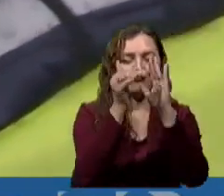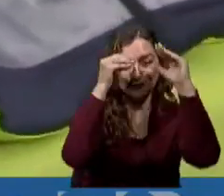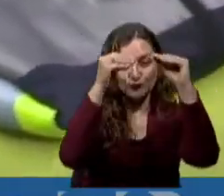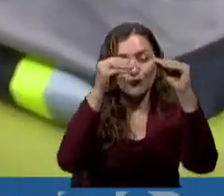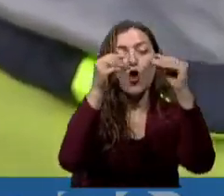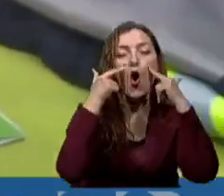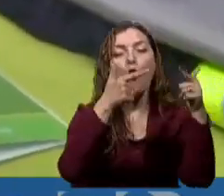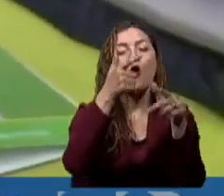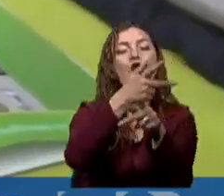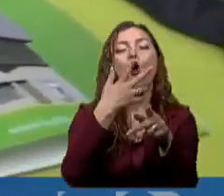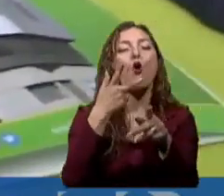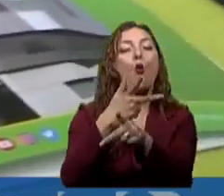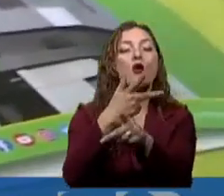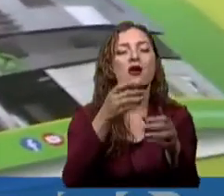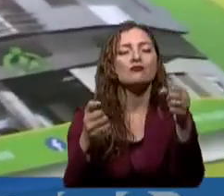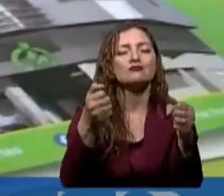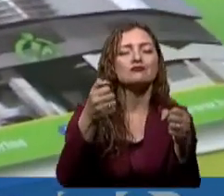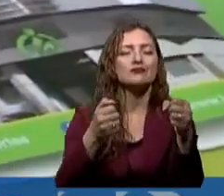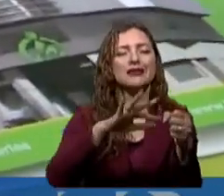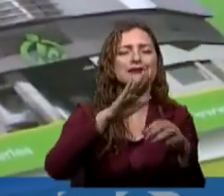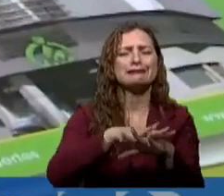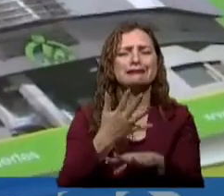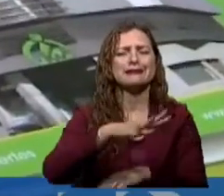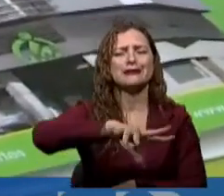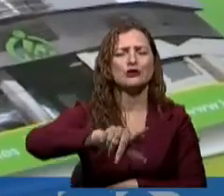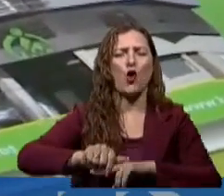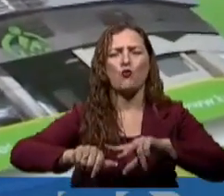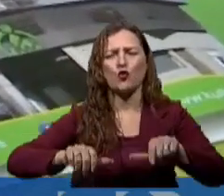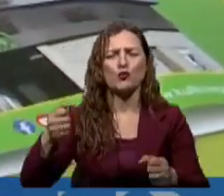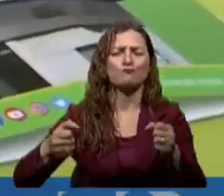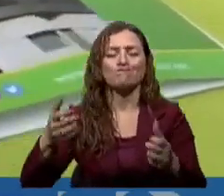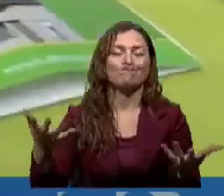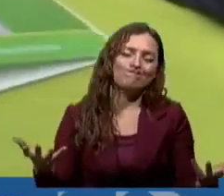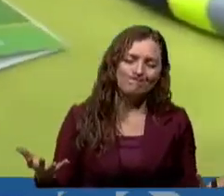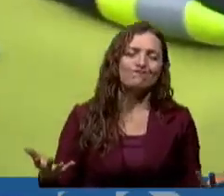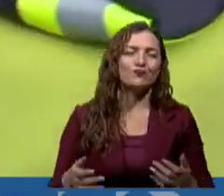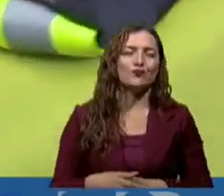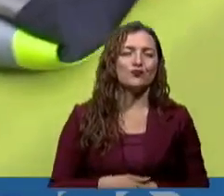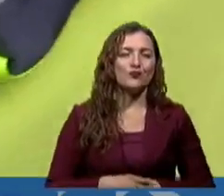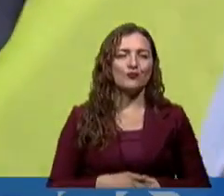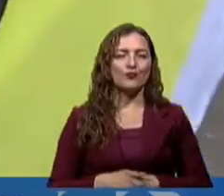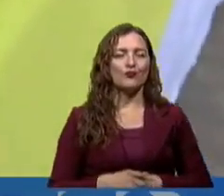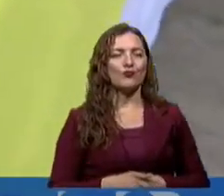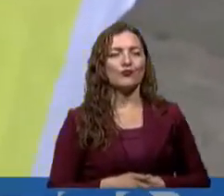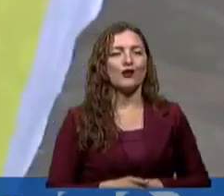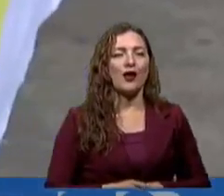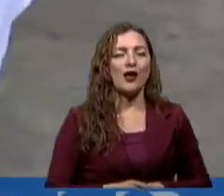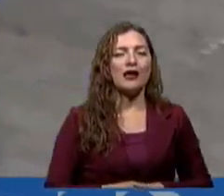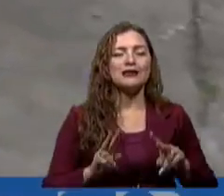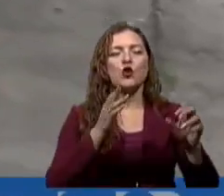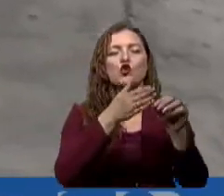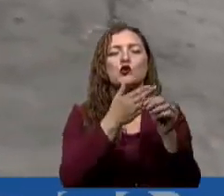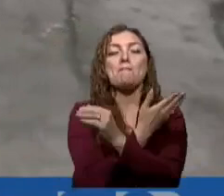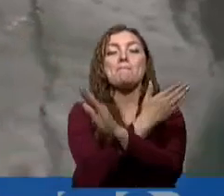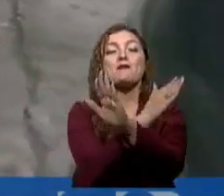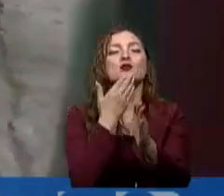los cuidadores de vehículos por el tema de los robos que se solía registrar o se suele registrar en esta zona. Estas son acciones preventivas que